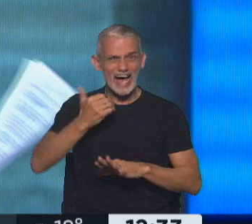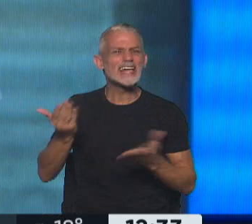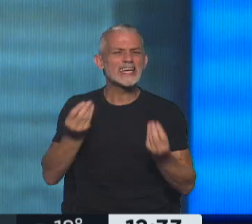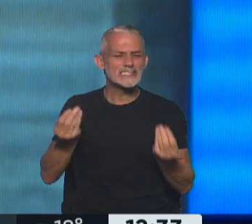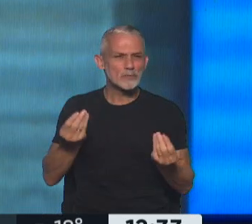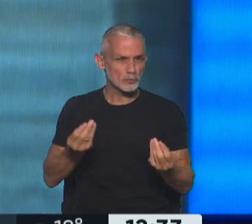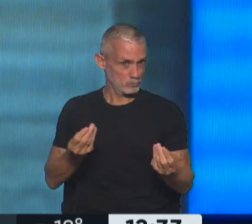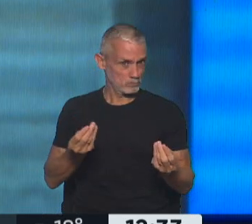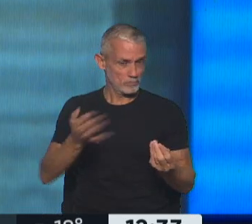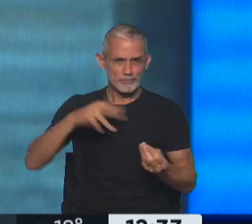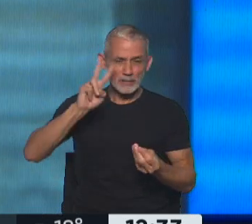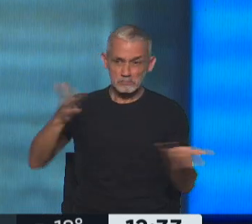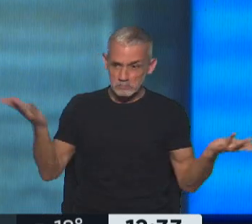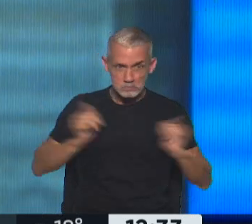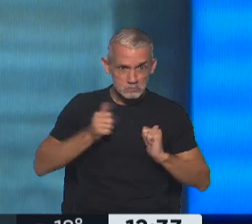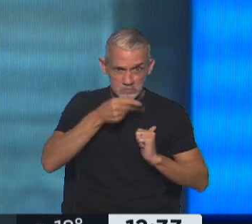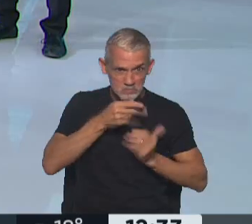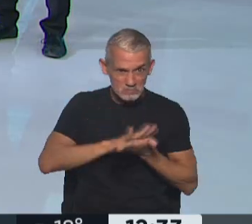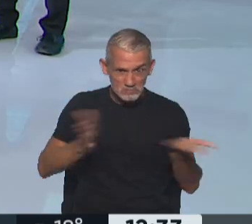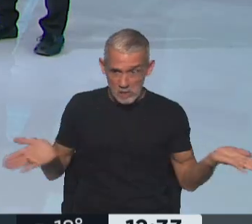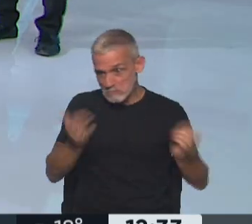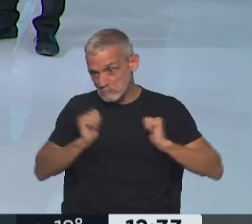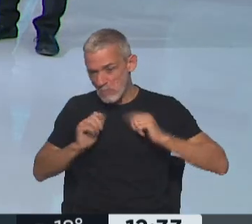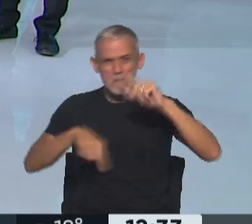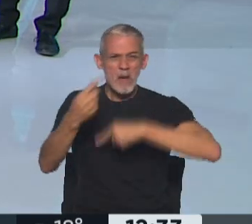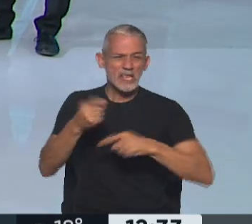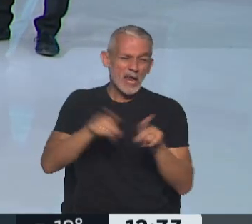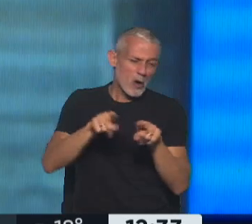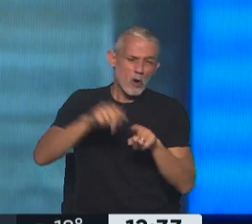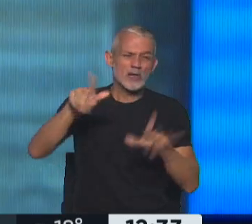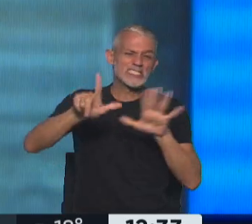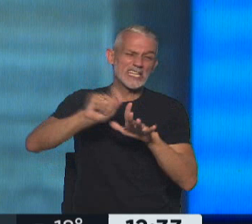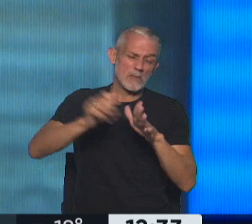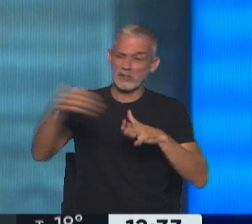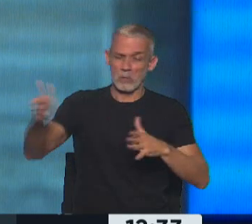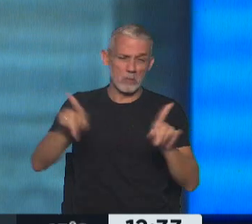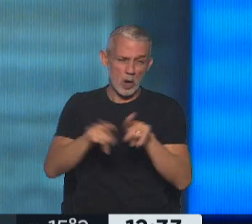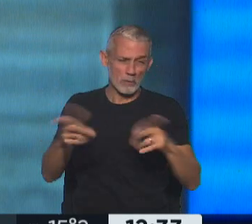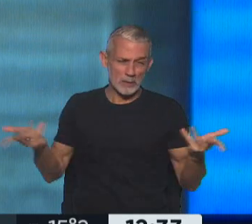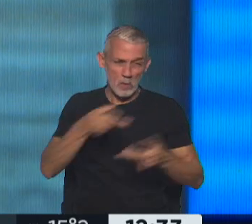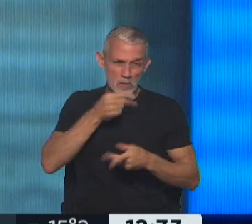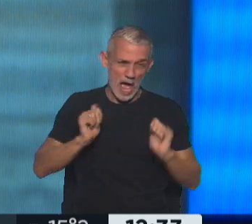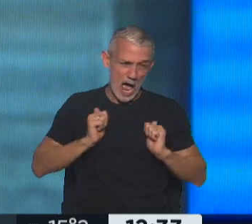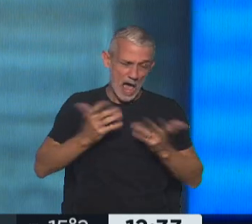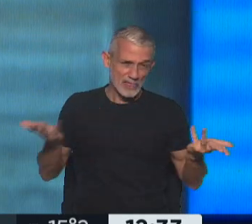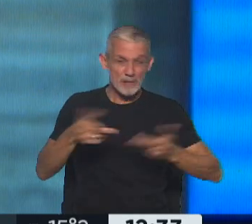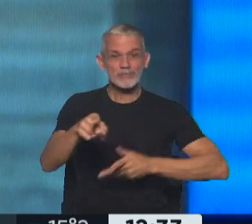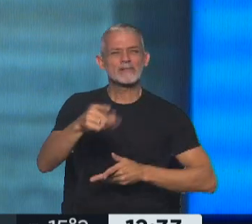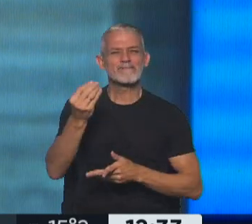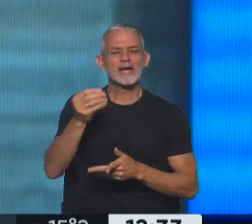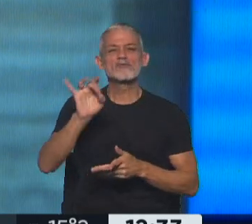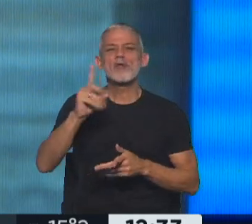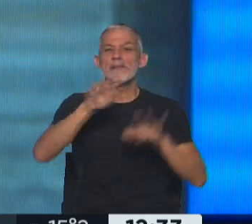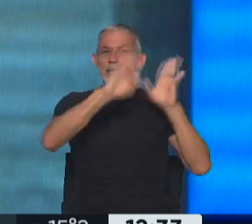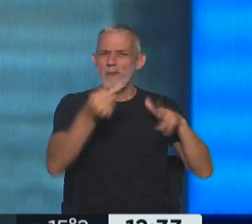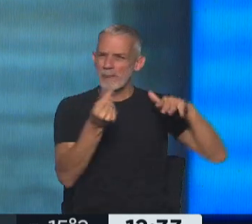cuando lo que se ve es que no se está haciendo nada otra es lo mismo que si llegara mañana empieza al 7 meses y para no quedarnos solamente con lo que tiene que ver con el